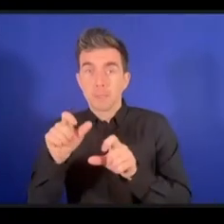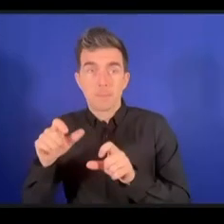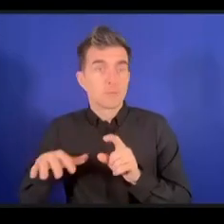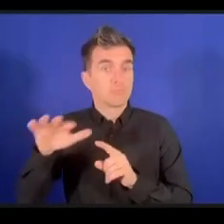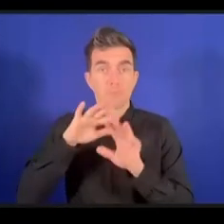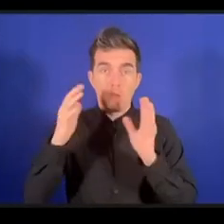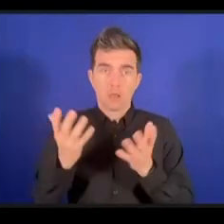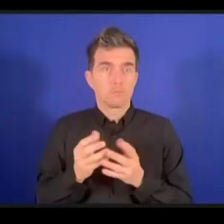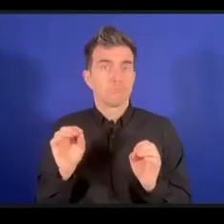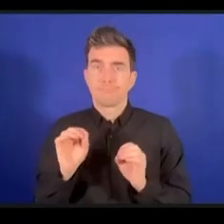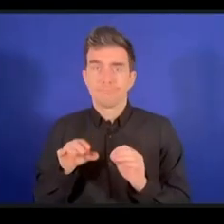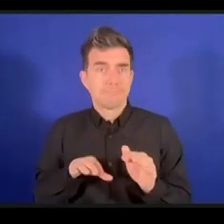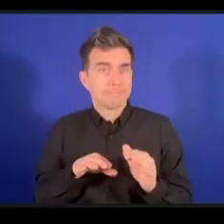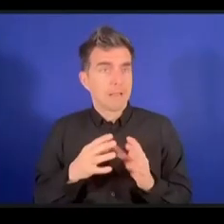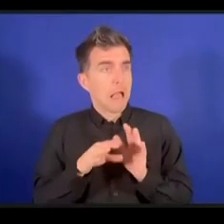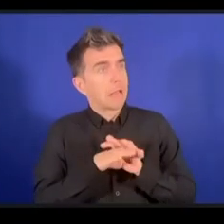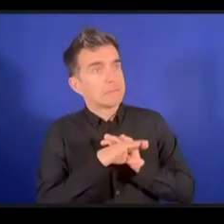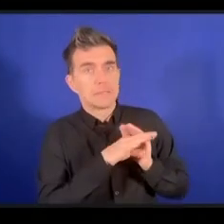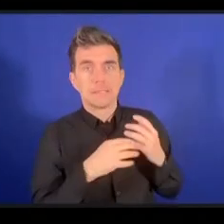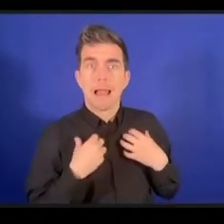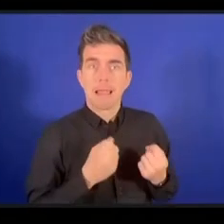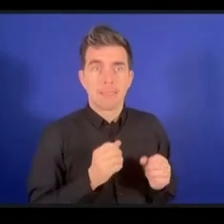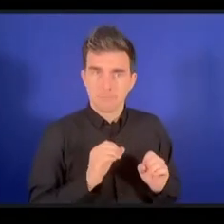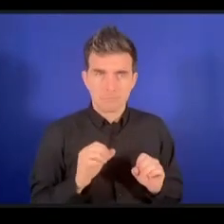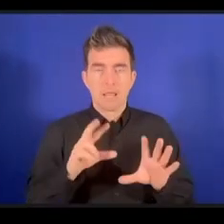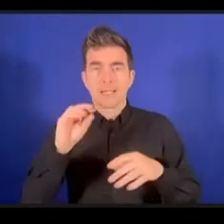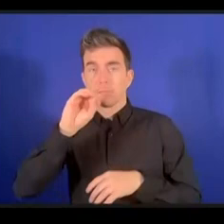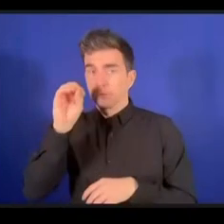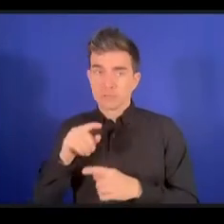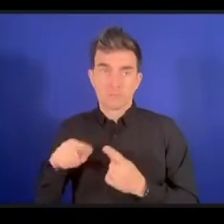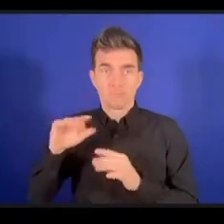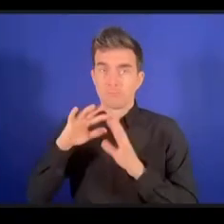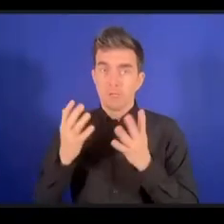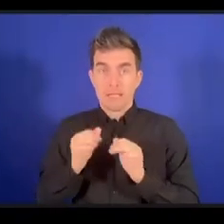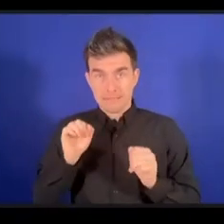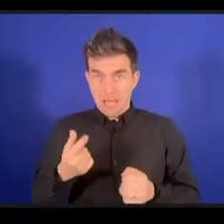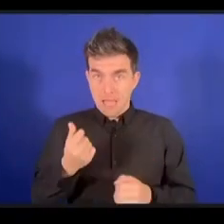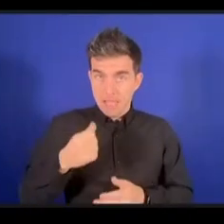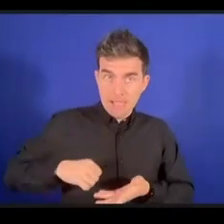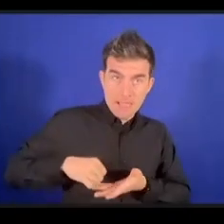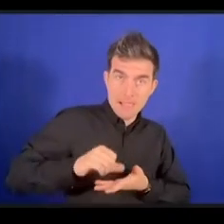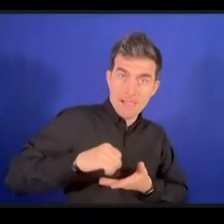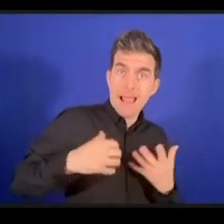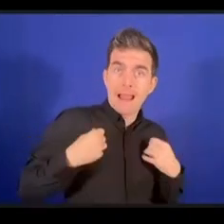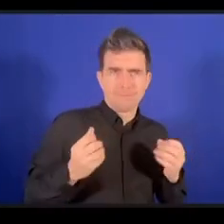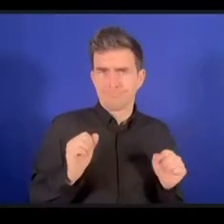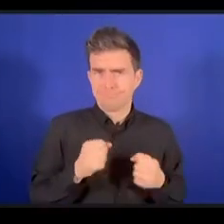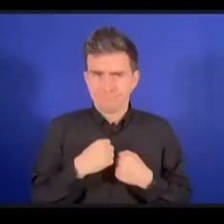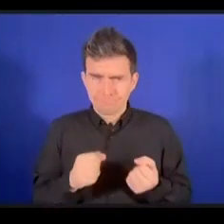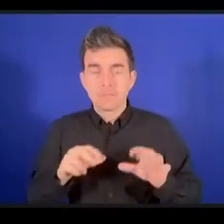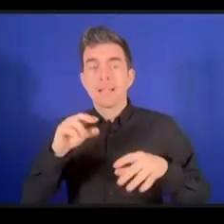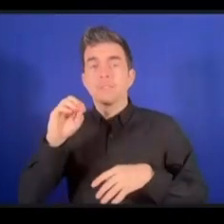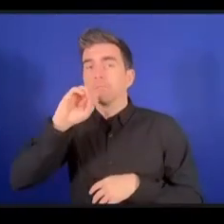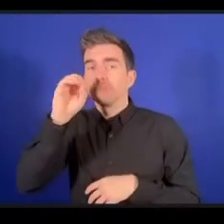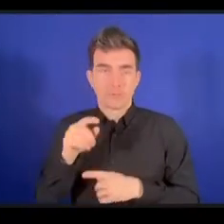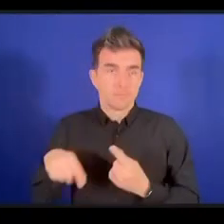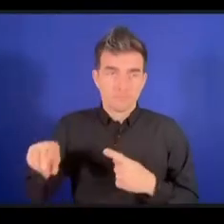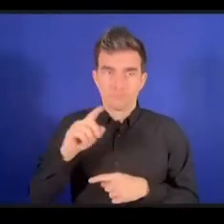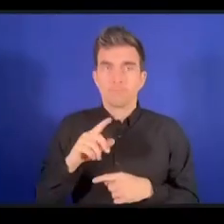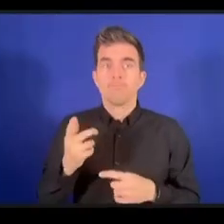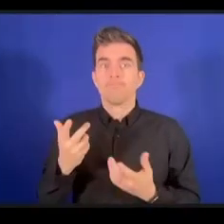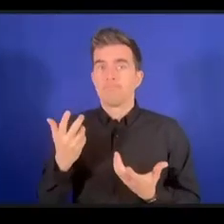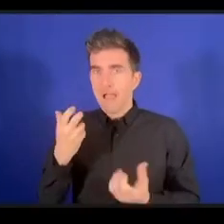mundo no tienen un una sistema sanitario que se puedan permitir y un 80% tienen enfermedades